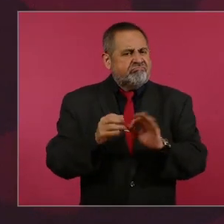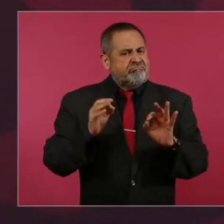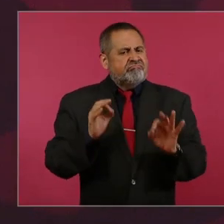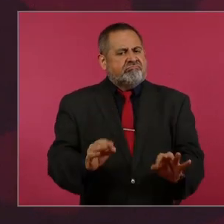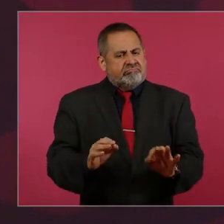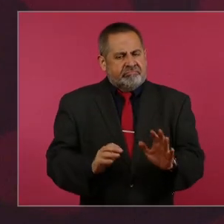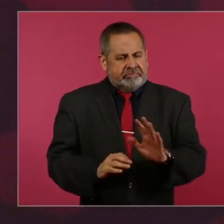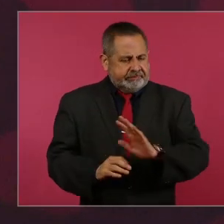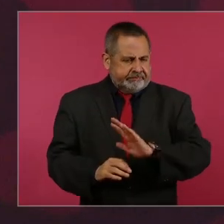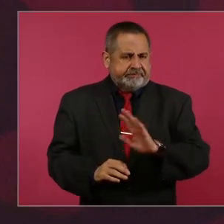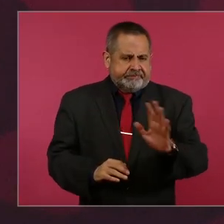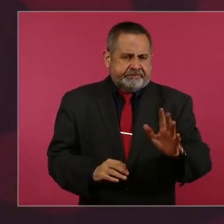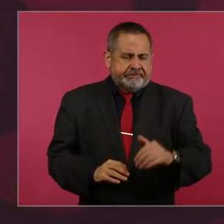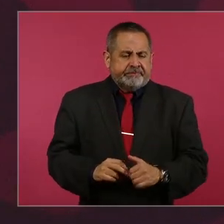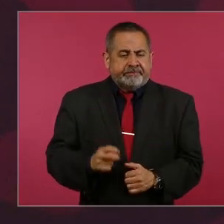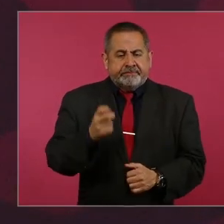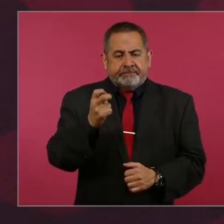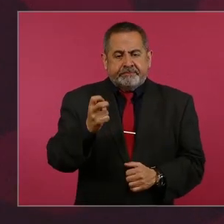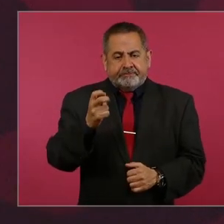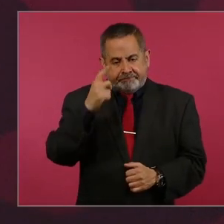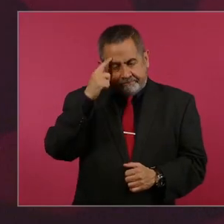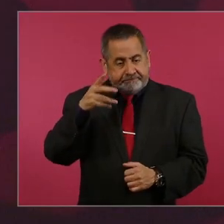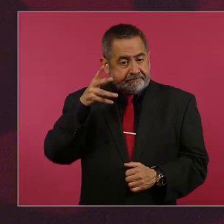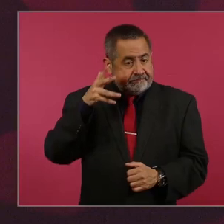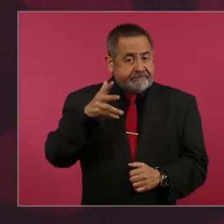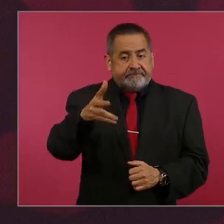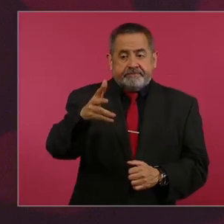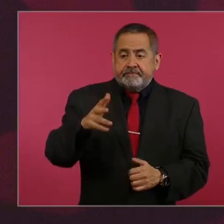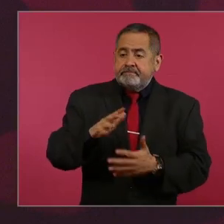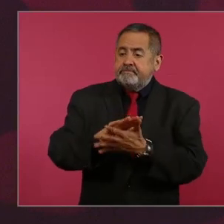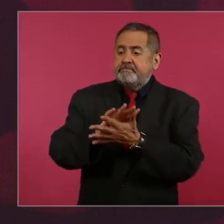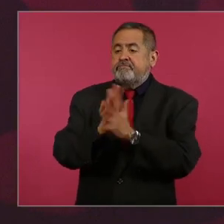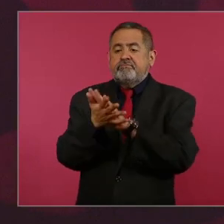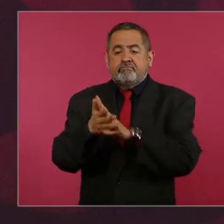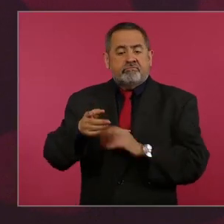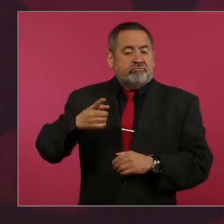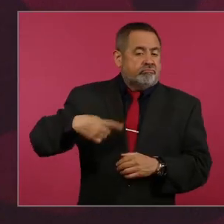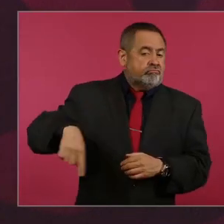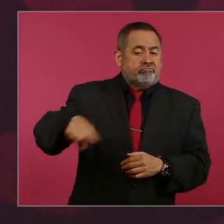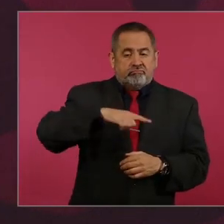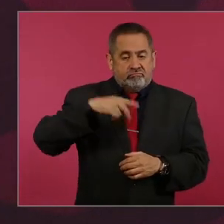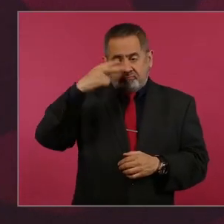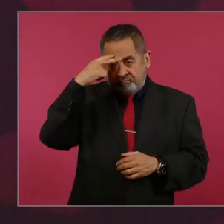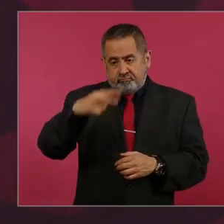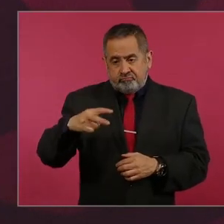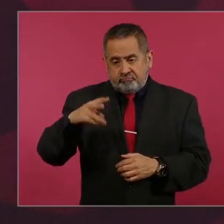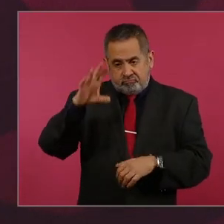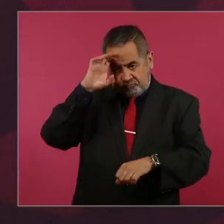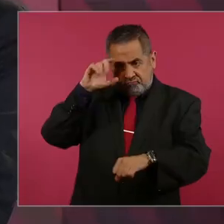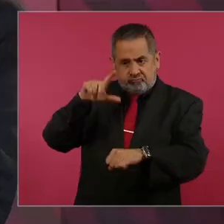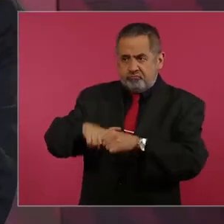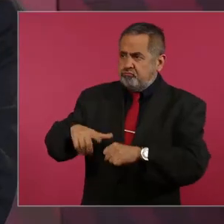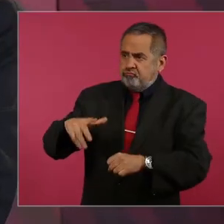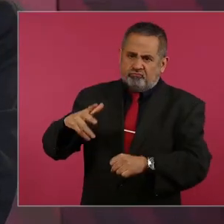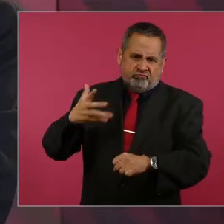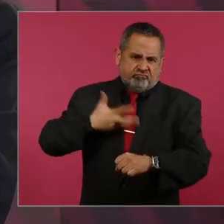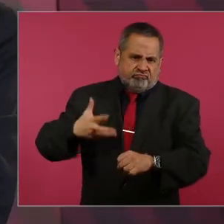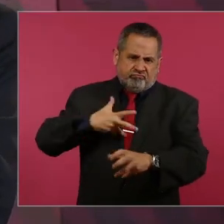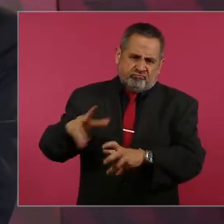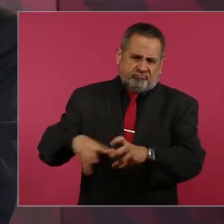a pasar de ser una potencia cultural en el mundo,